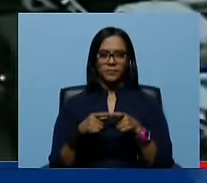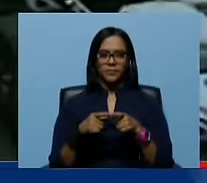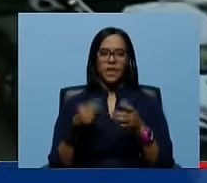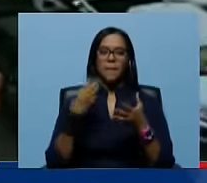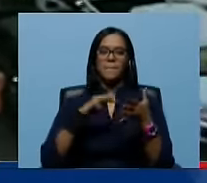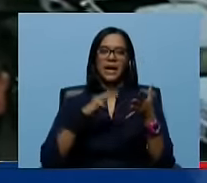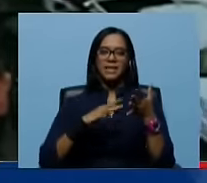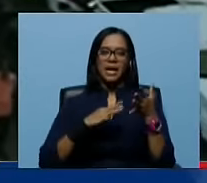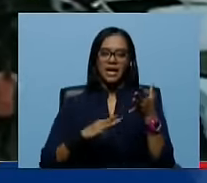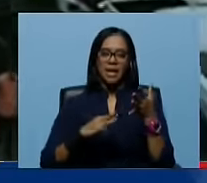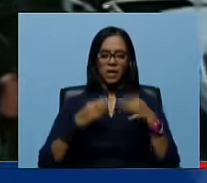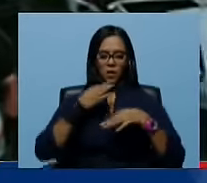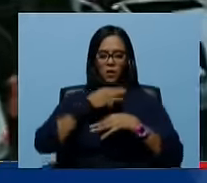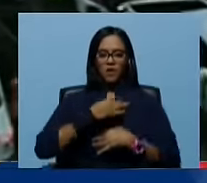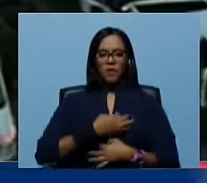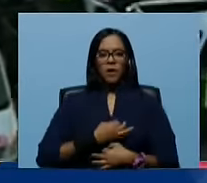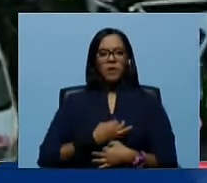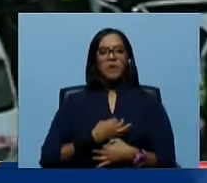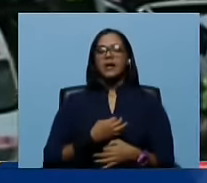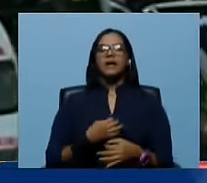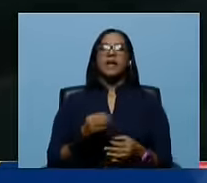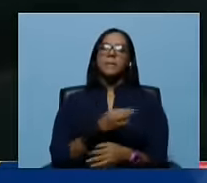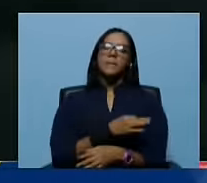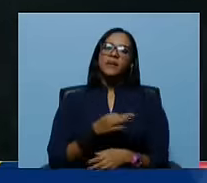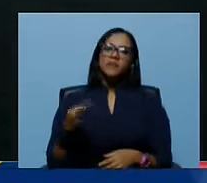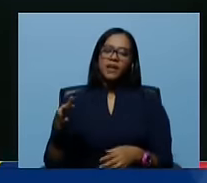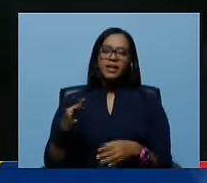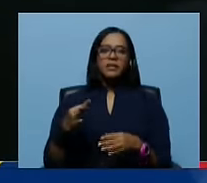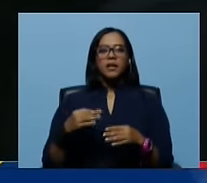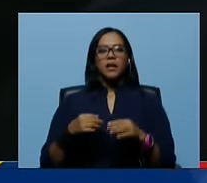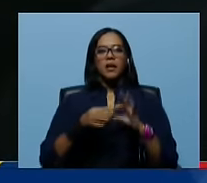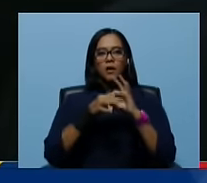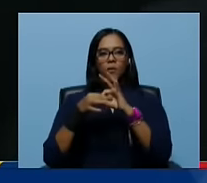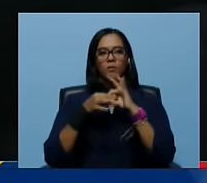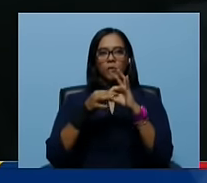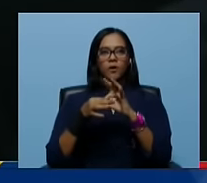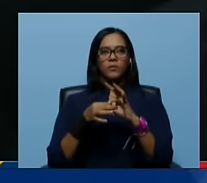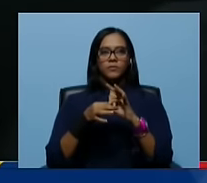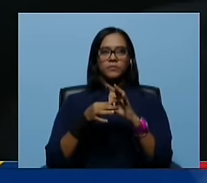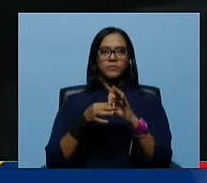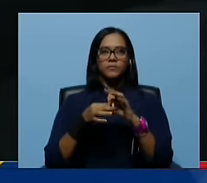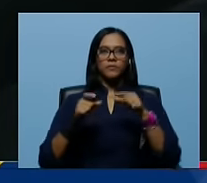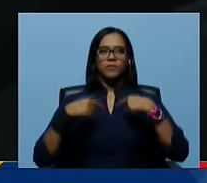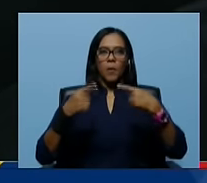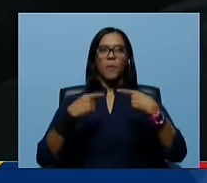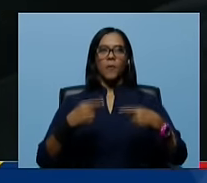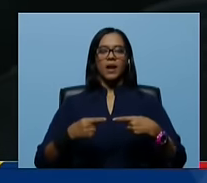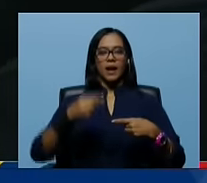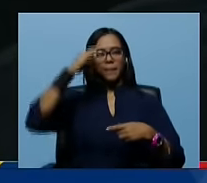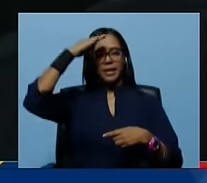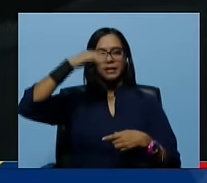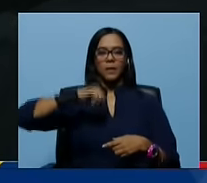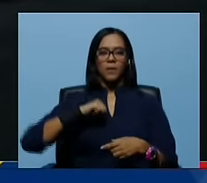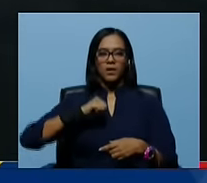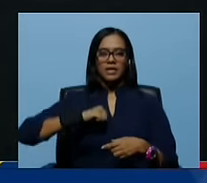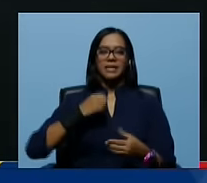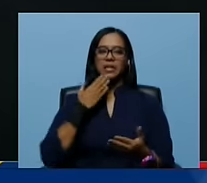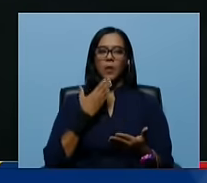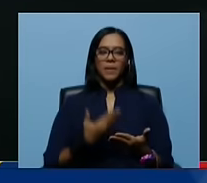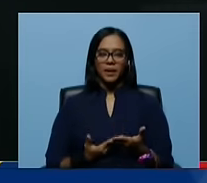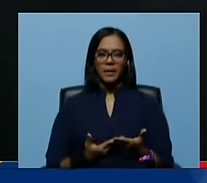material, uniformes, que en perfecta fusión popular, militar, policial, se nos